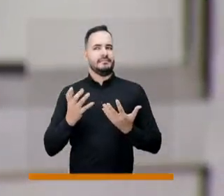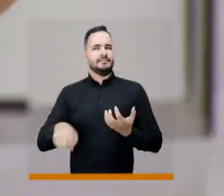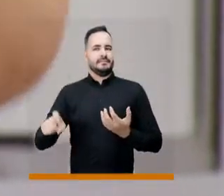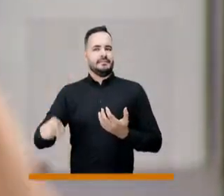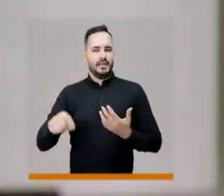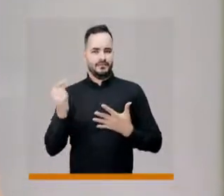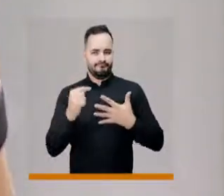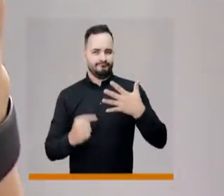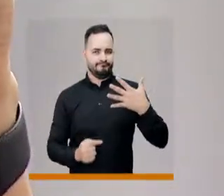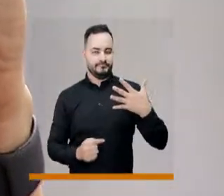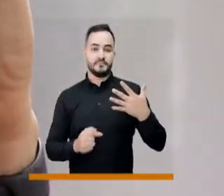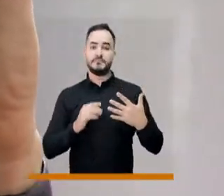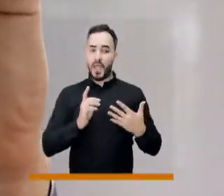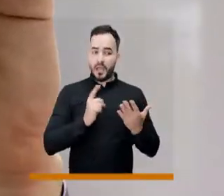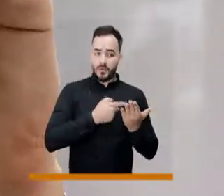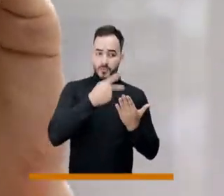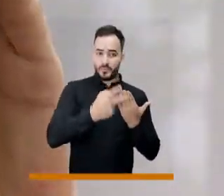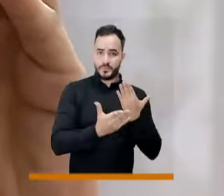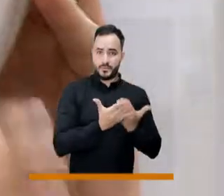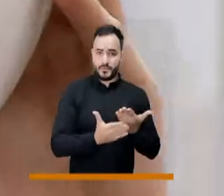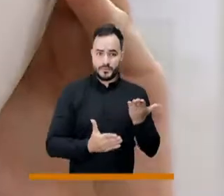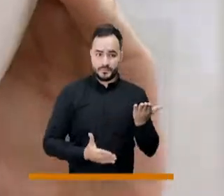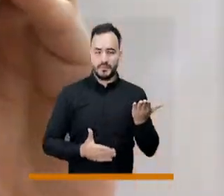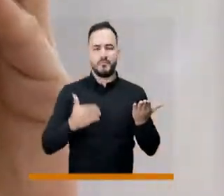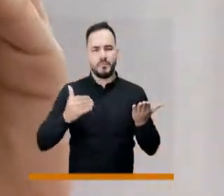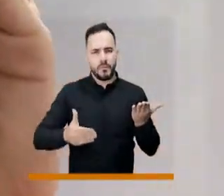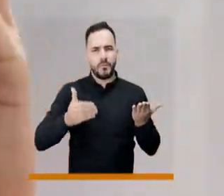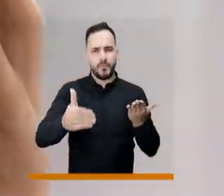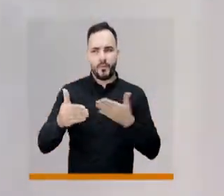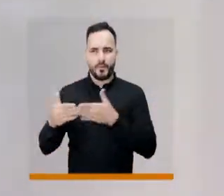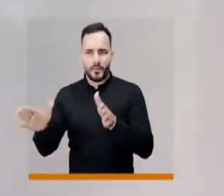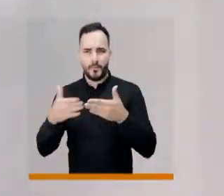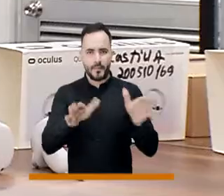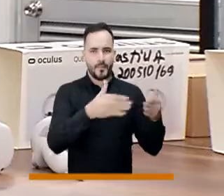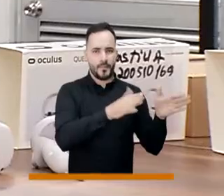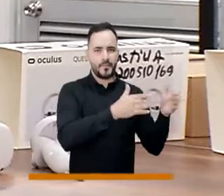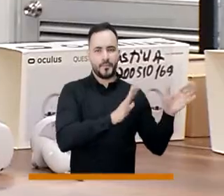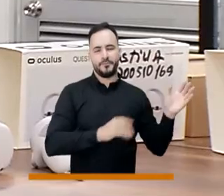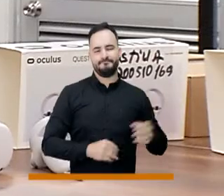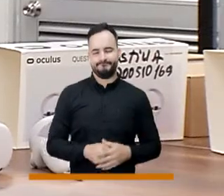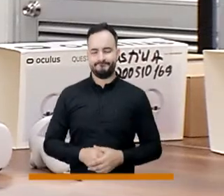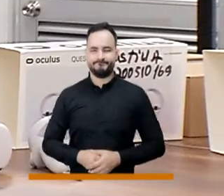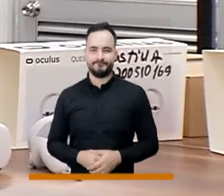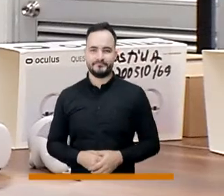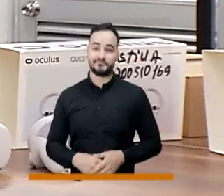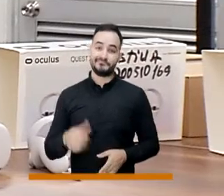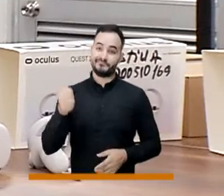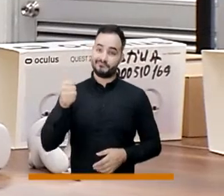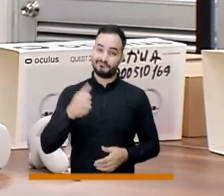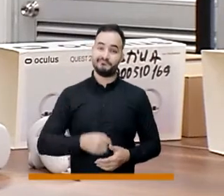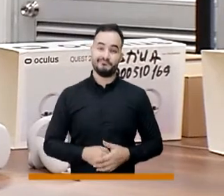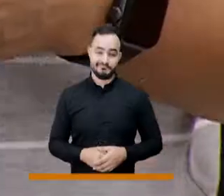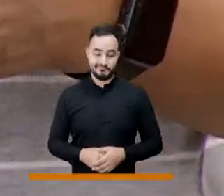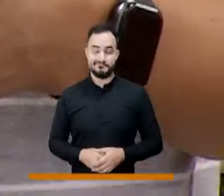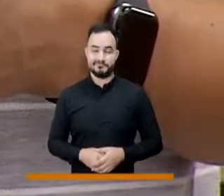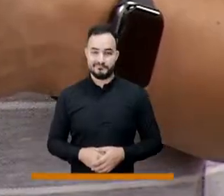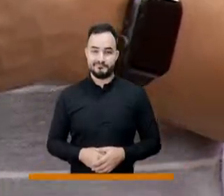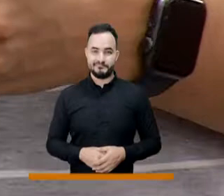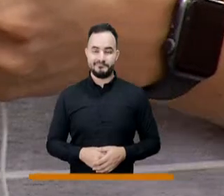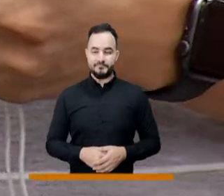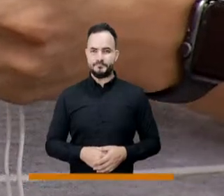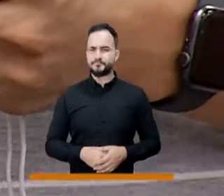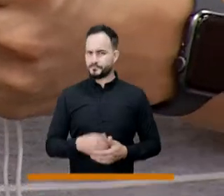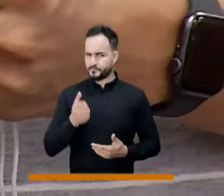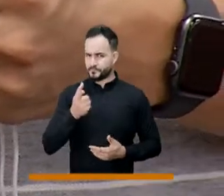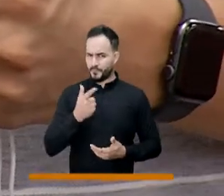implementación de este programa tendrá que ir avanzando al paso del tiempo e ir creando, ojalá,